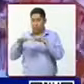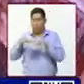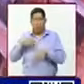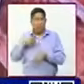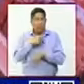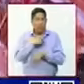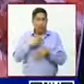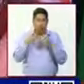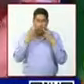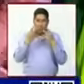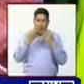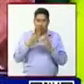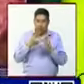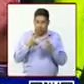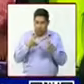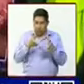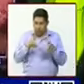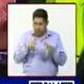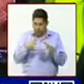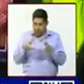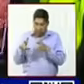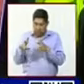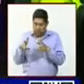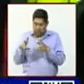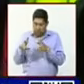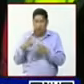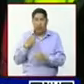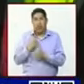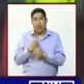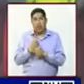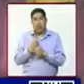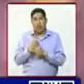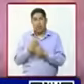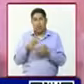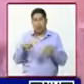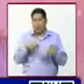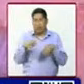Estamos monitoreando sus cámaras y también estamos monitoreando el trabajo del DOM.